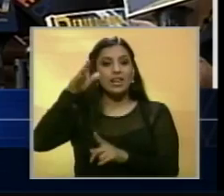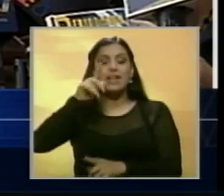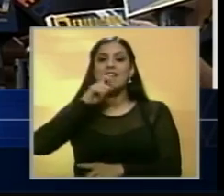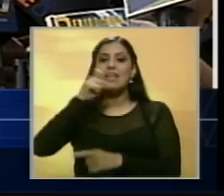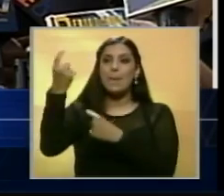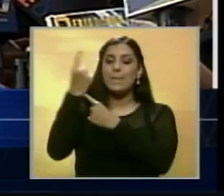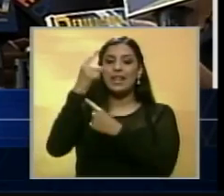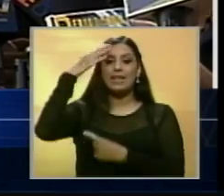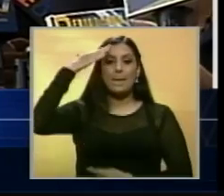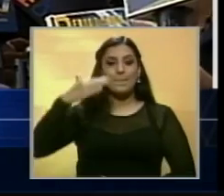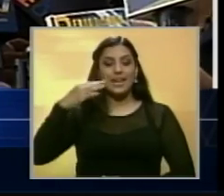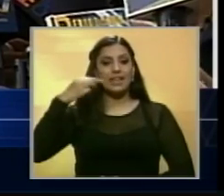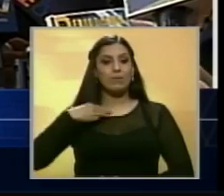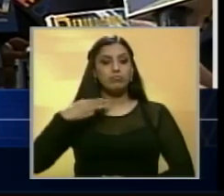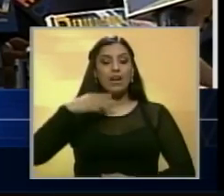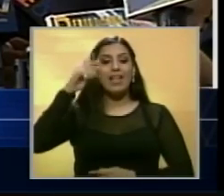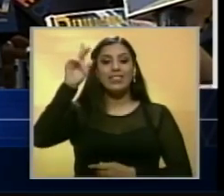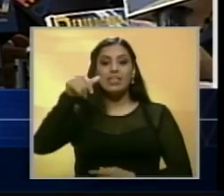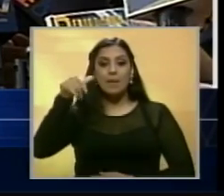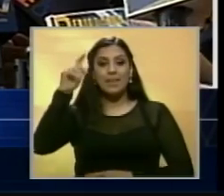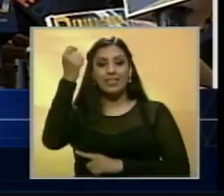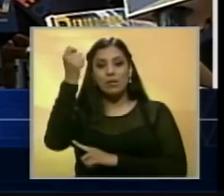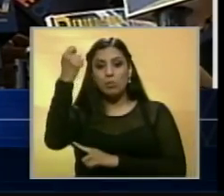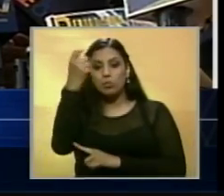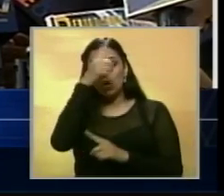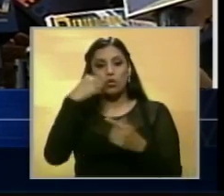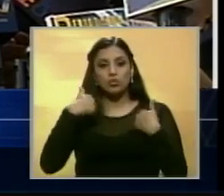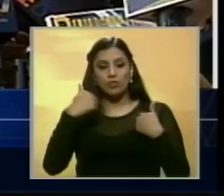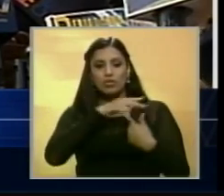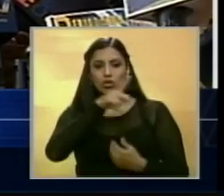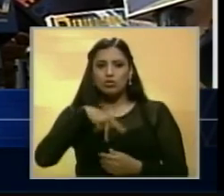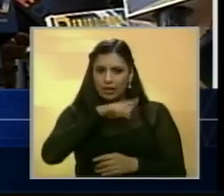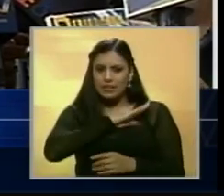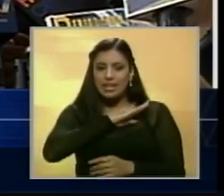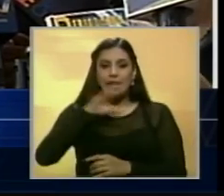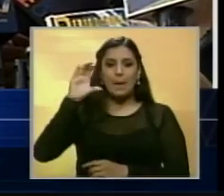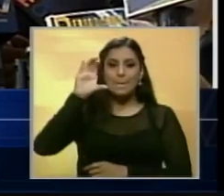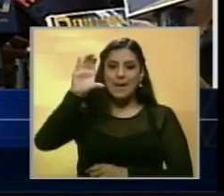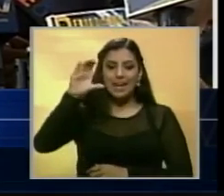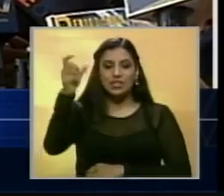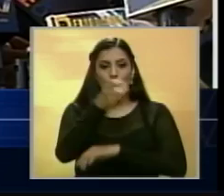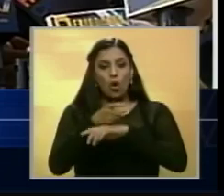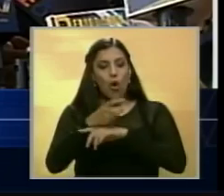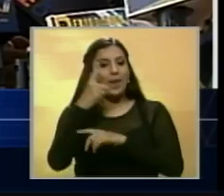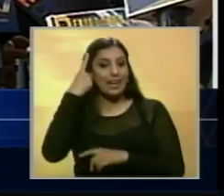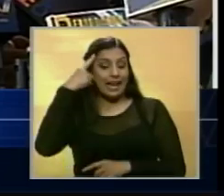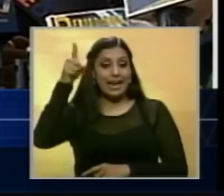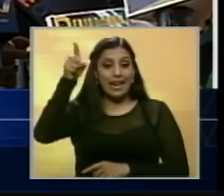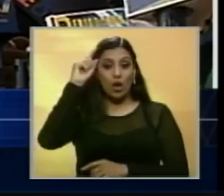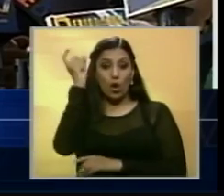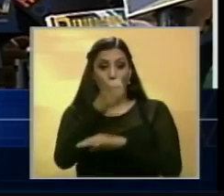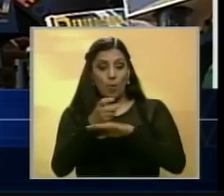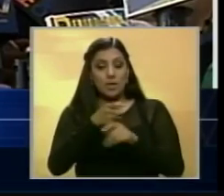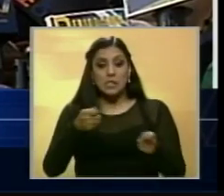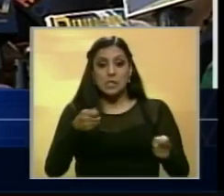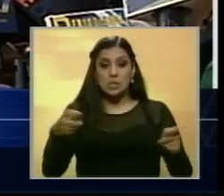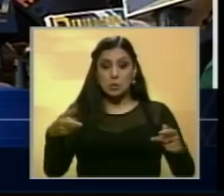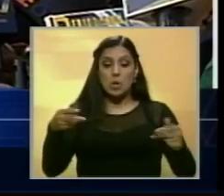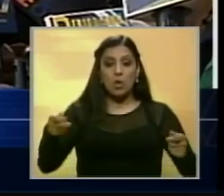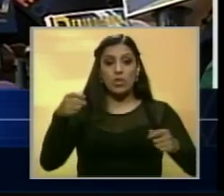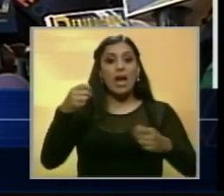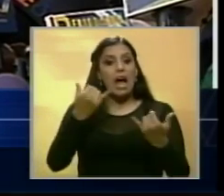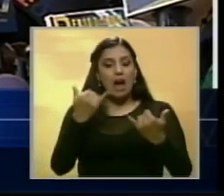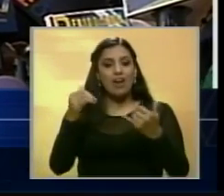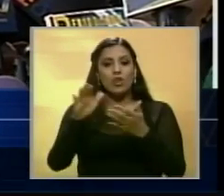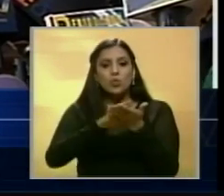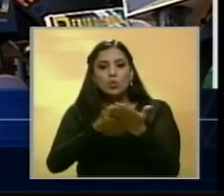mando de Fabio Sabarce a los diputados, repudiando el hecho de que nosotros tengamos un país donde el gobierno crea que con represión va a resolver el